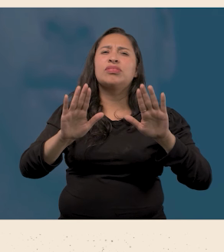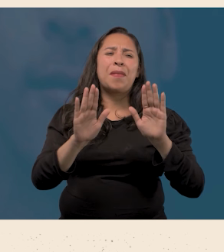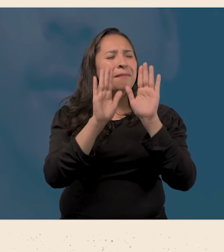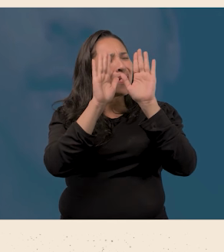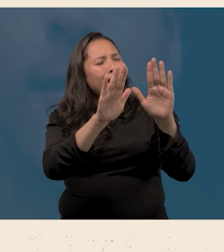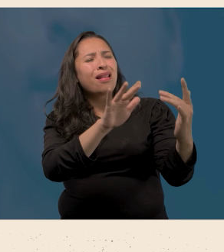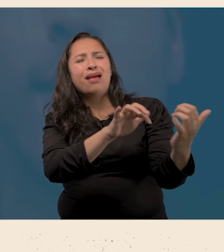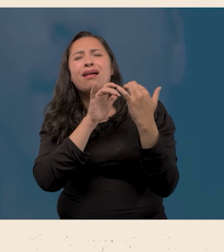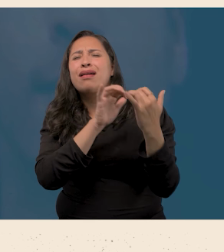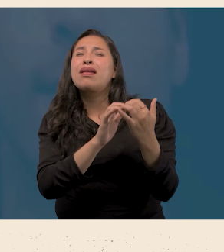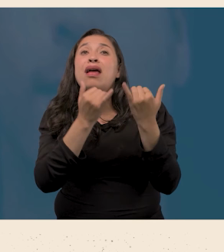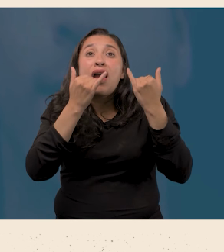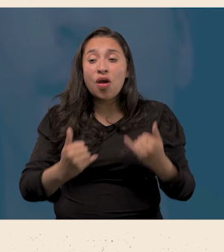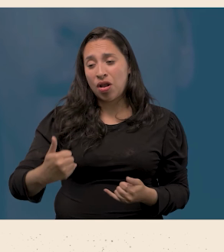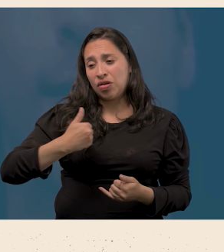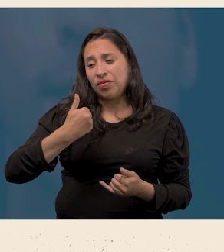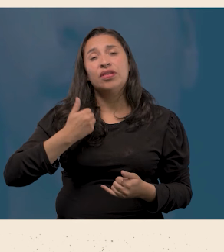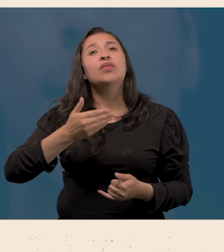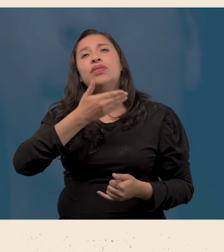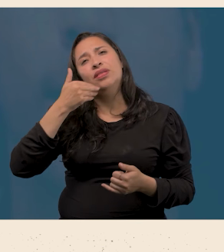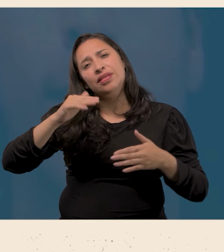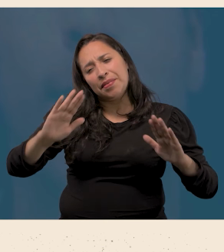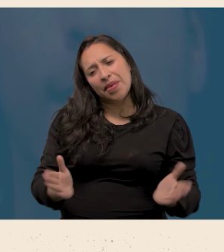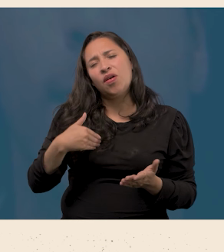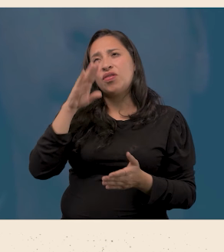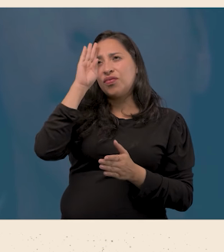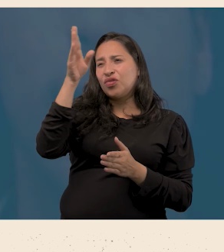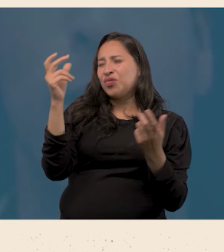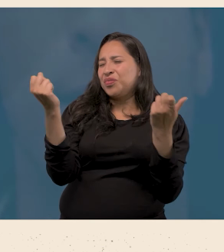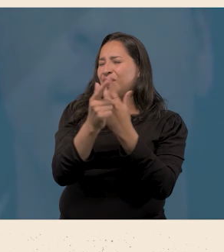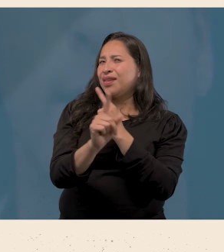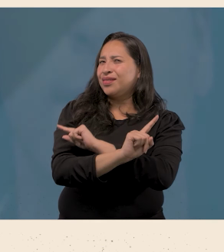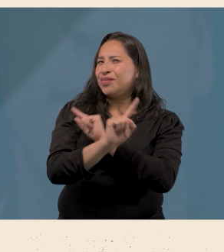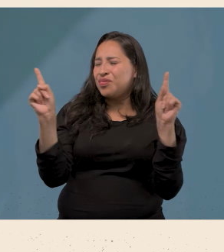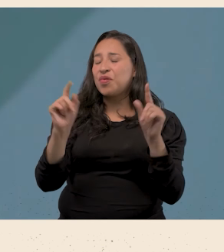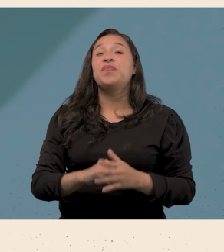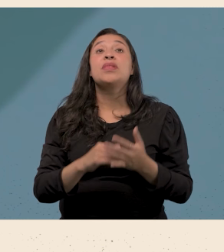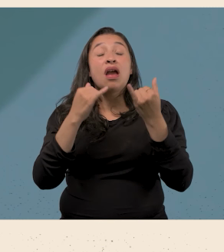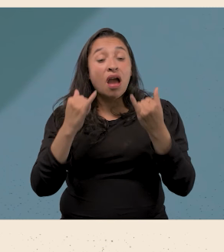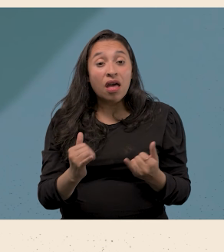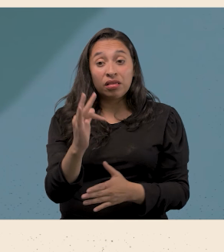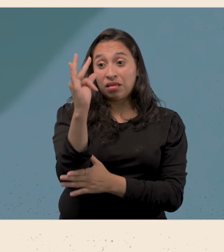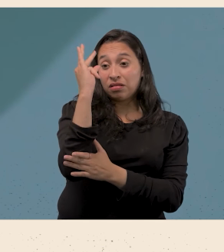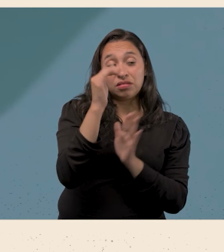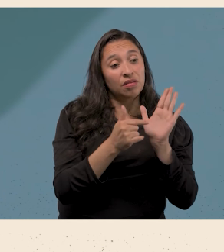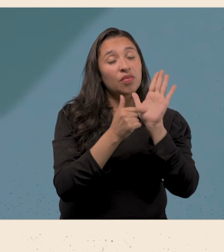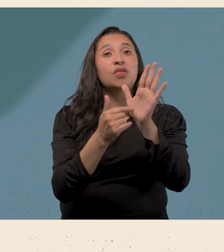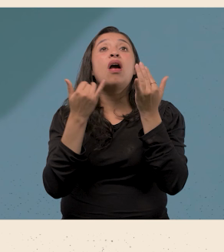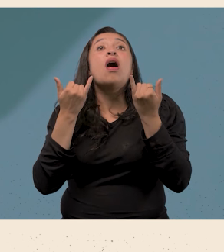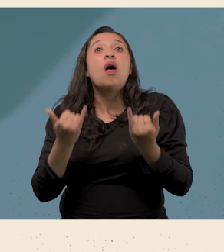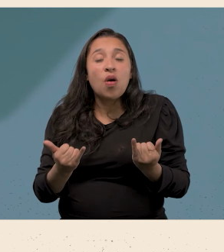insistente a parar la guerra, para que las juventudes tengan un futuro sin violencias. A través de estos